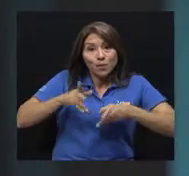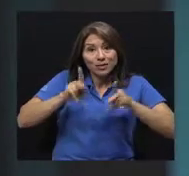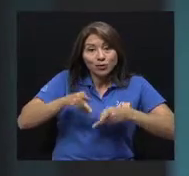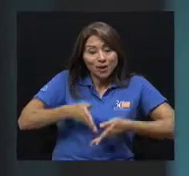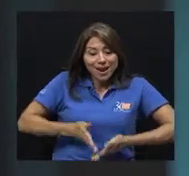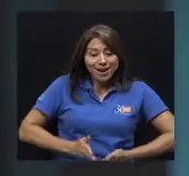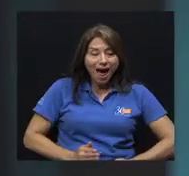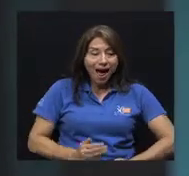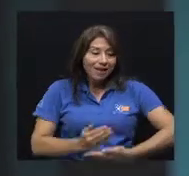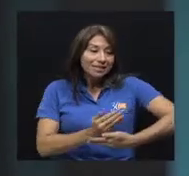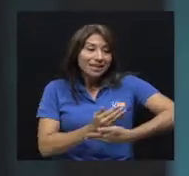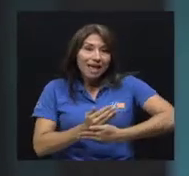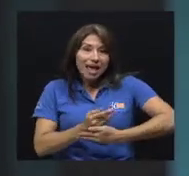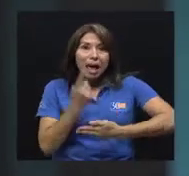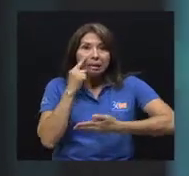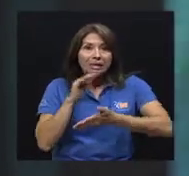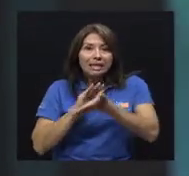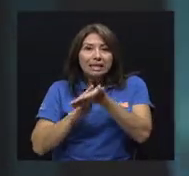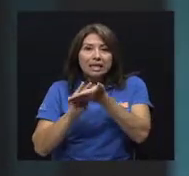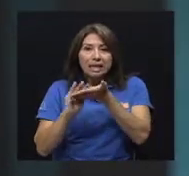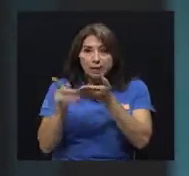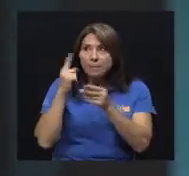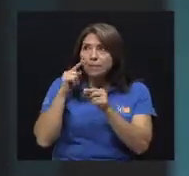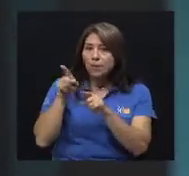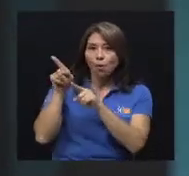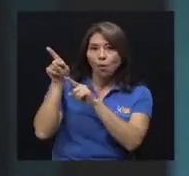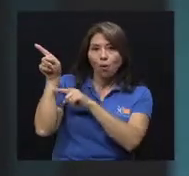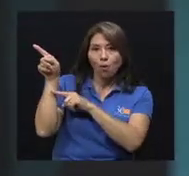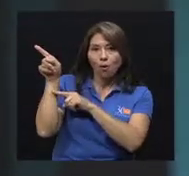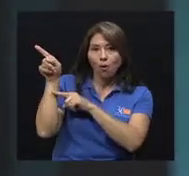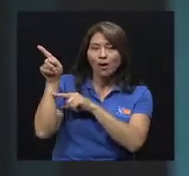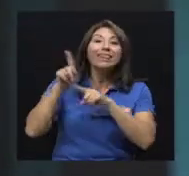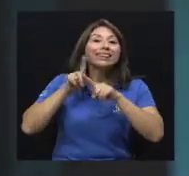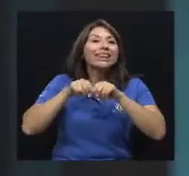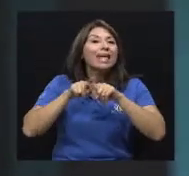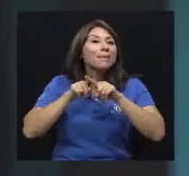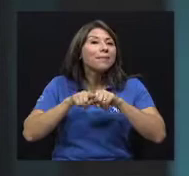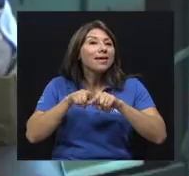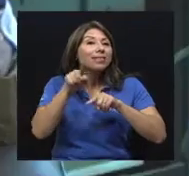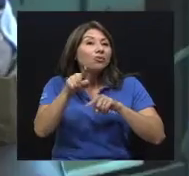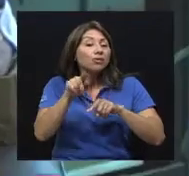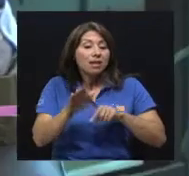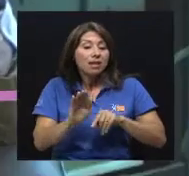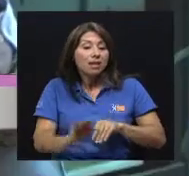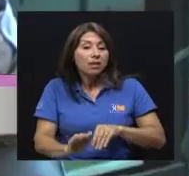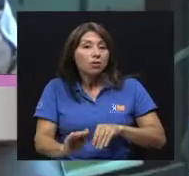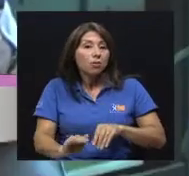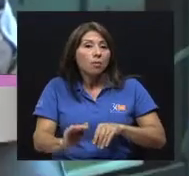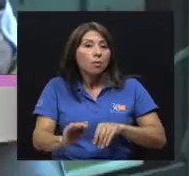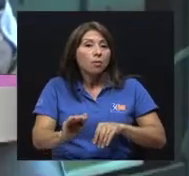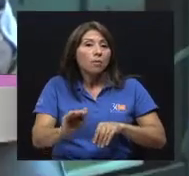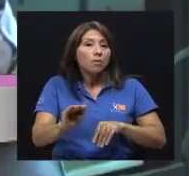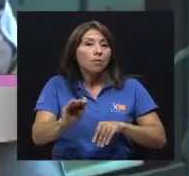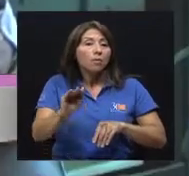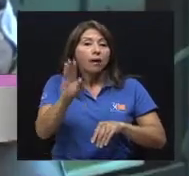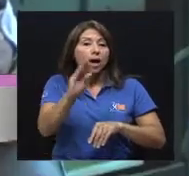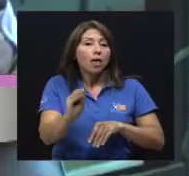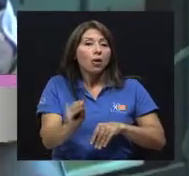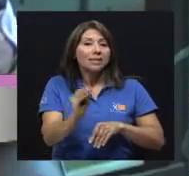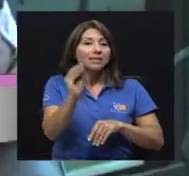Dependiendo del tipo de dieta que uno tenga en la infancia y en la adolescencia, cuando uno llega a los 20, 25